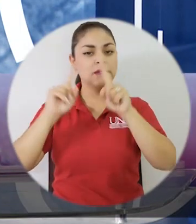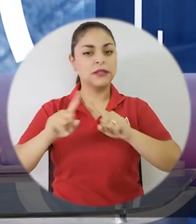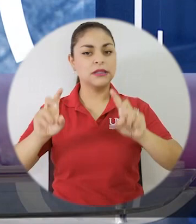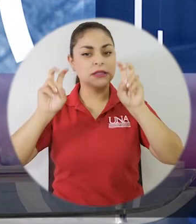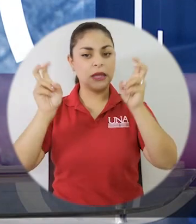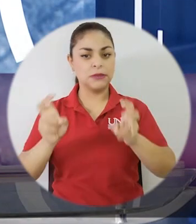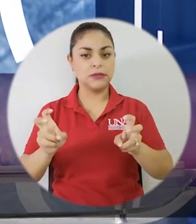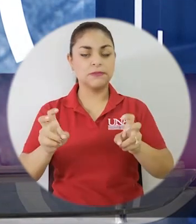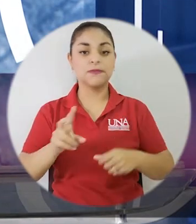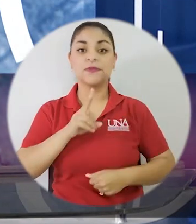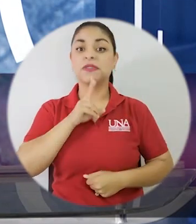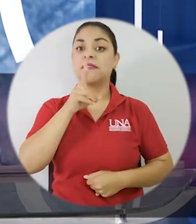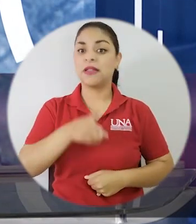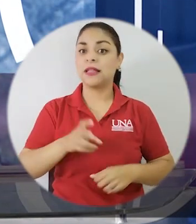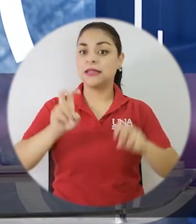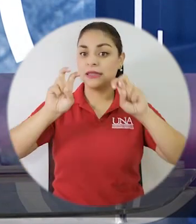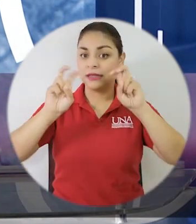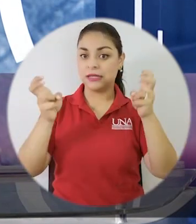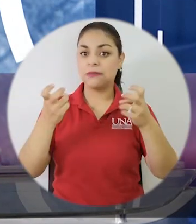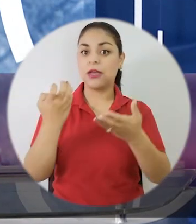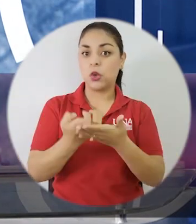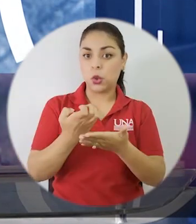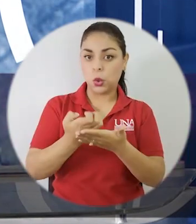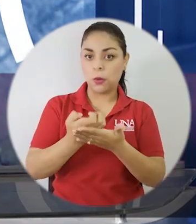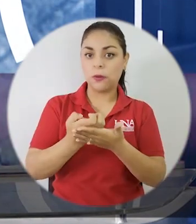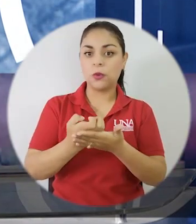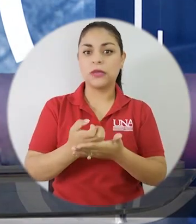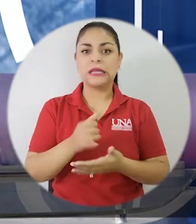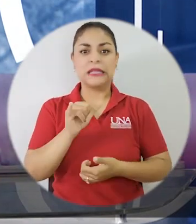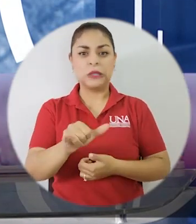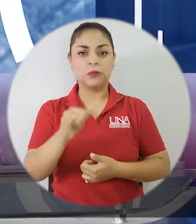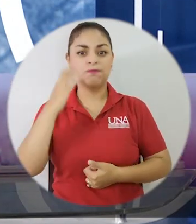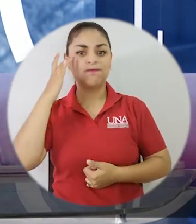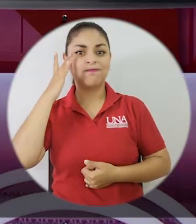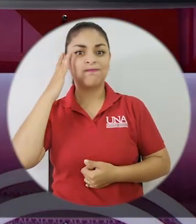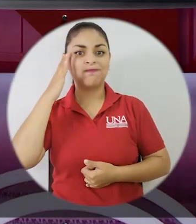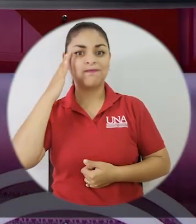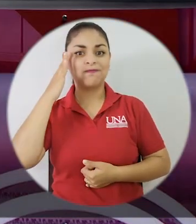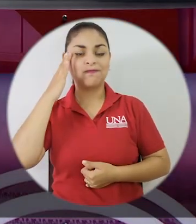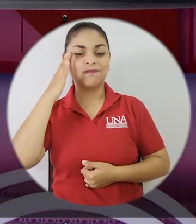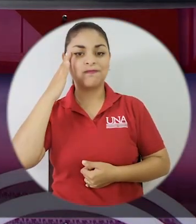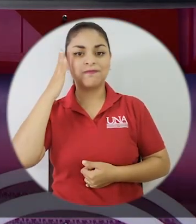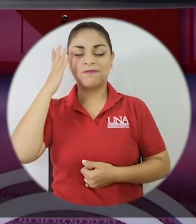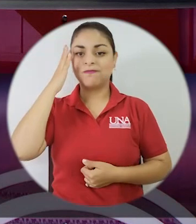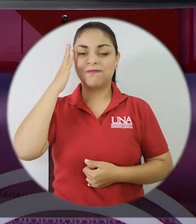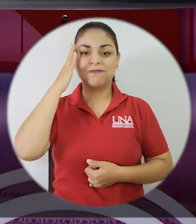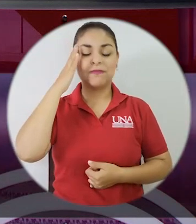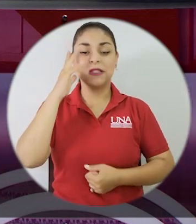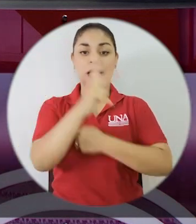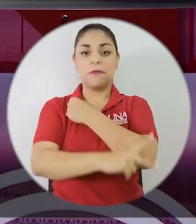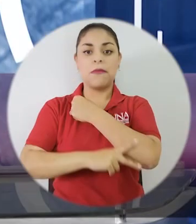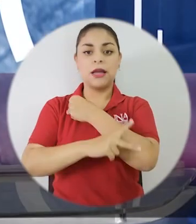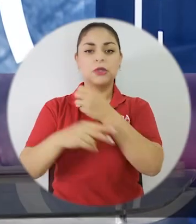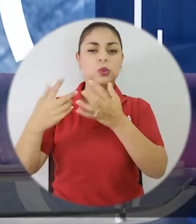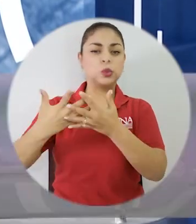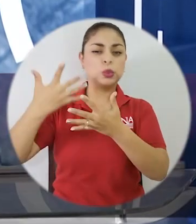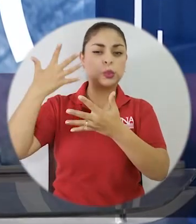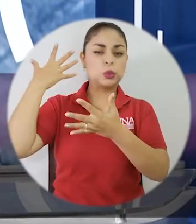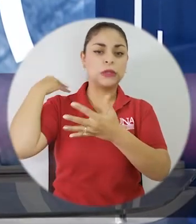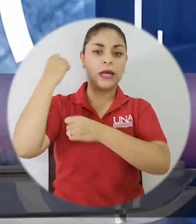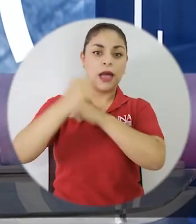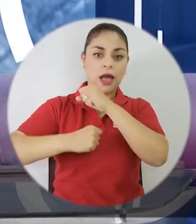y en definitiva el tema económico viene siendo una preocupación en el país desde hace varias